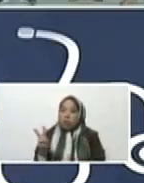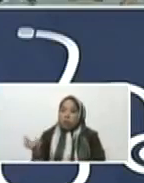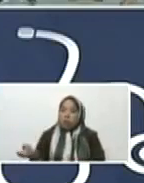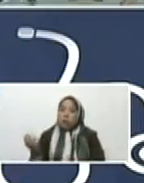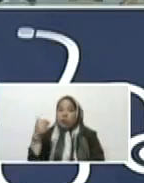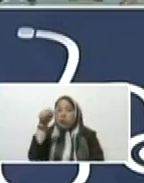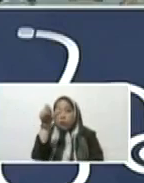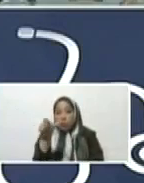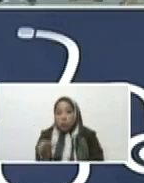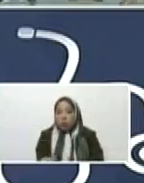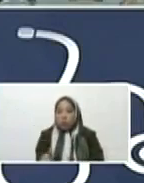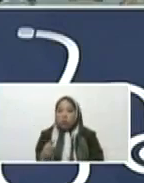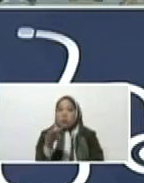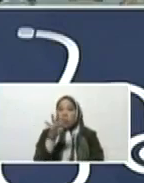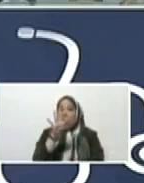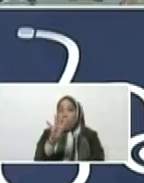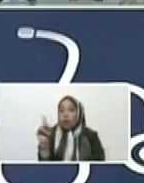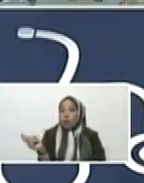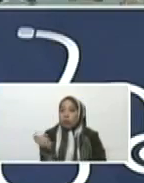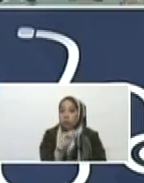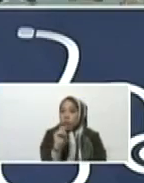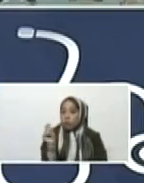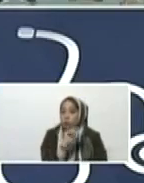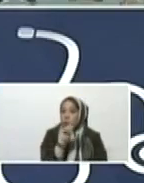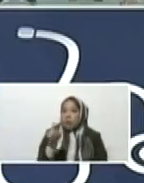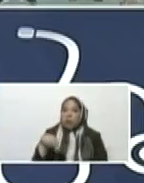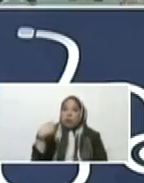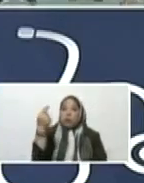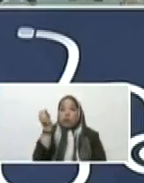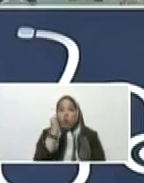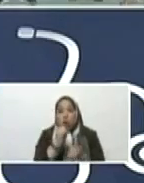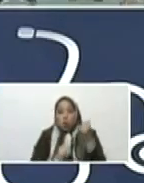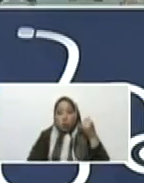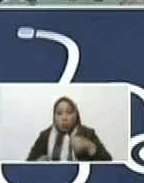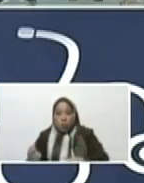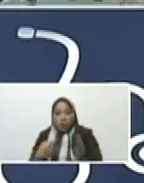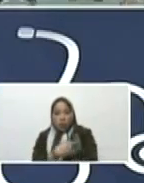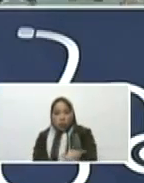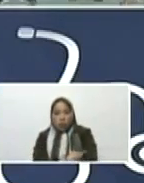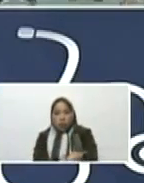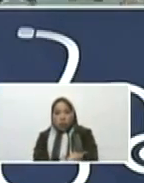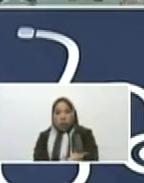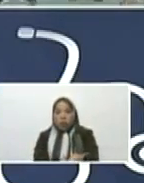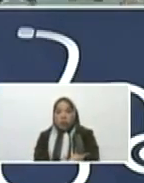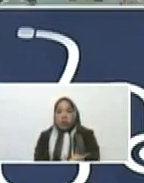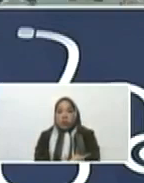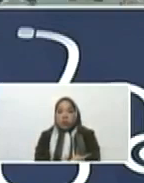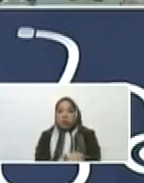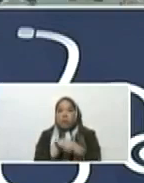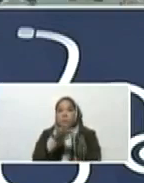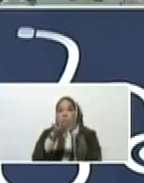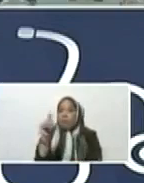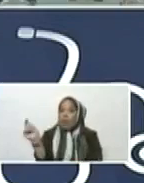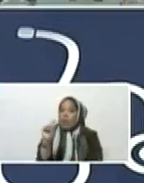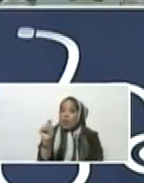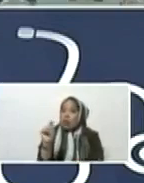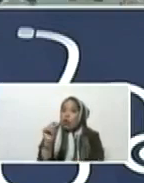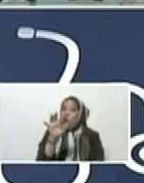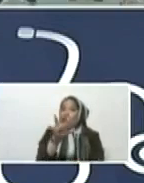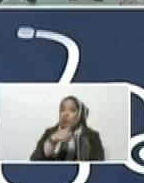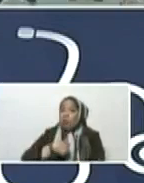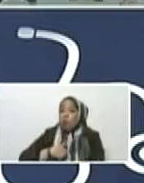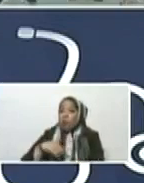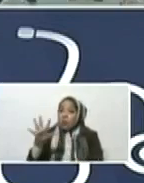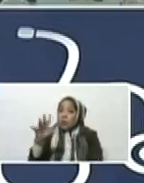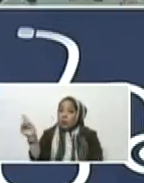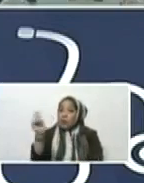hay que ponerlo 4 meses después de la última vacuna. Yo me lo puse 5 meses después. Ya